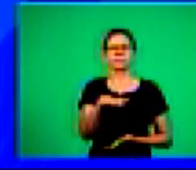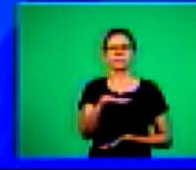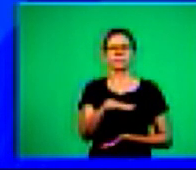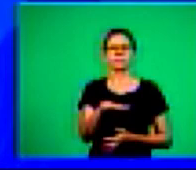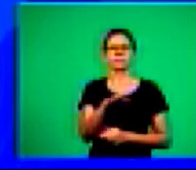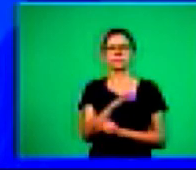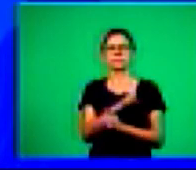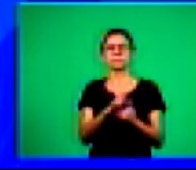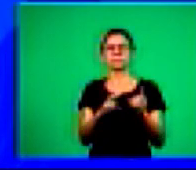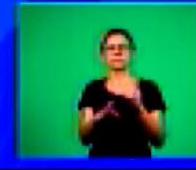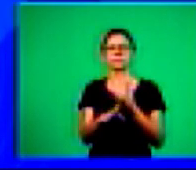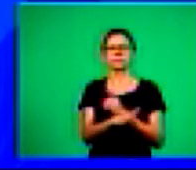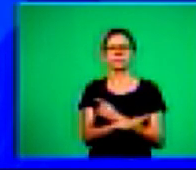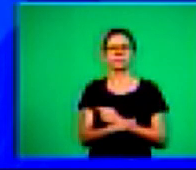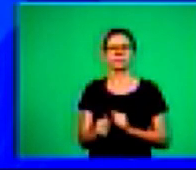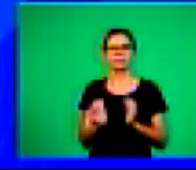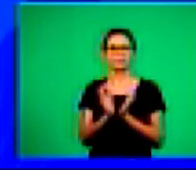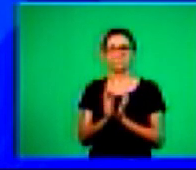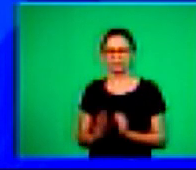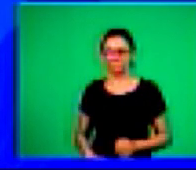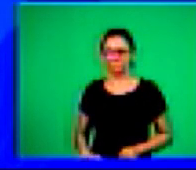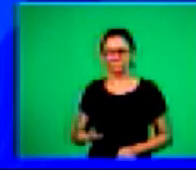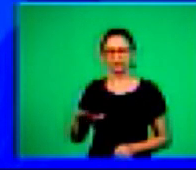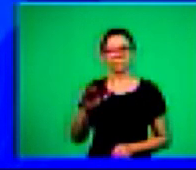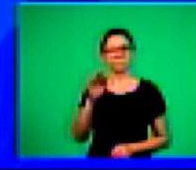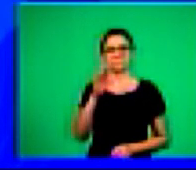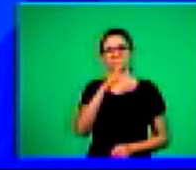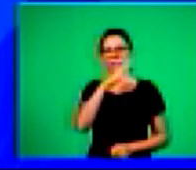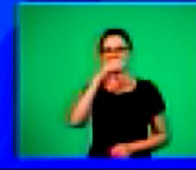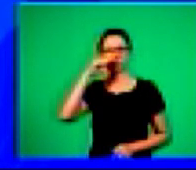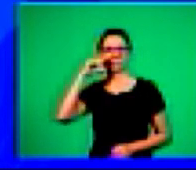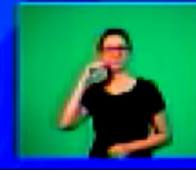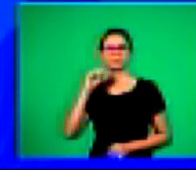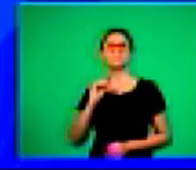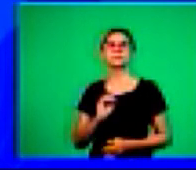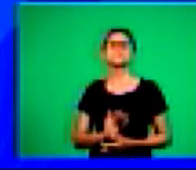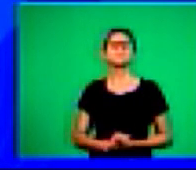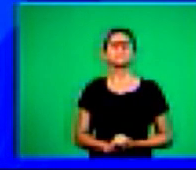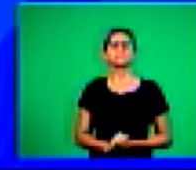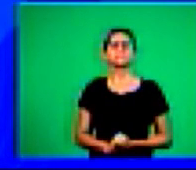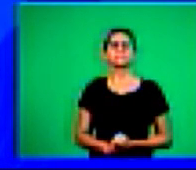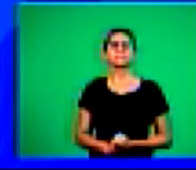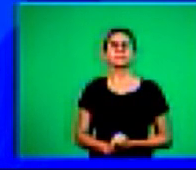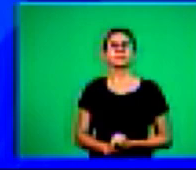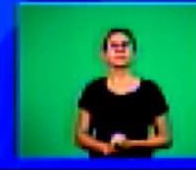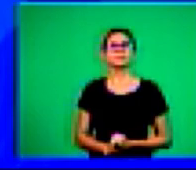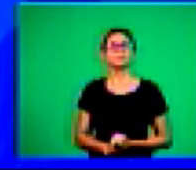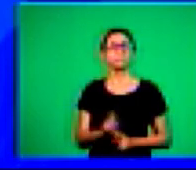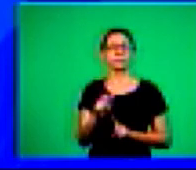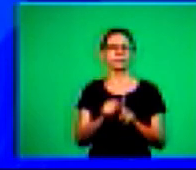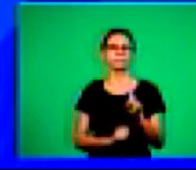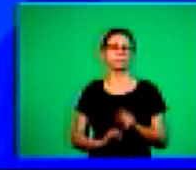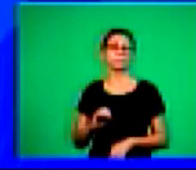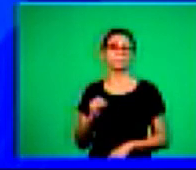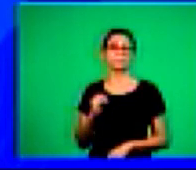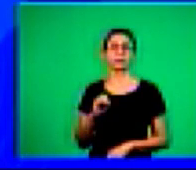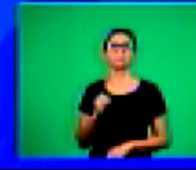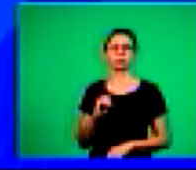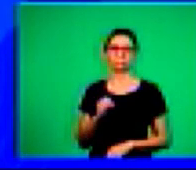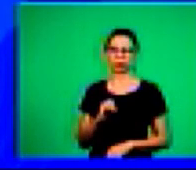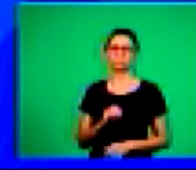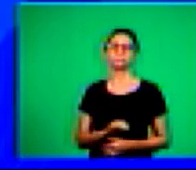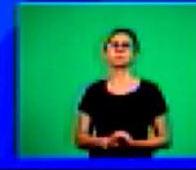dominical con los niños intermedios y adolescentes como está siendo hecho en este mes de